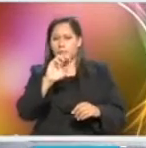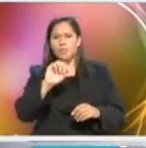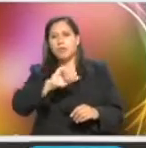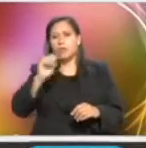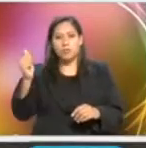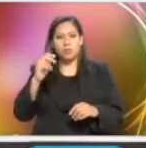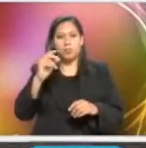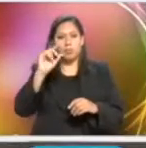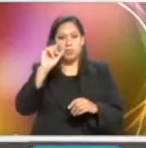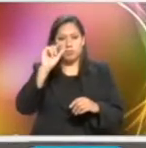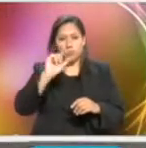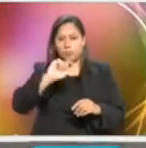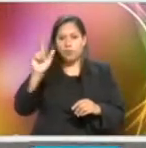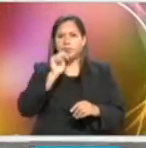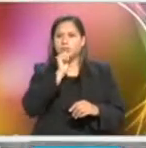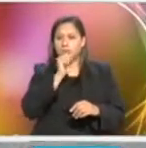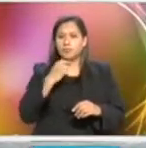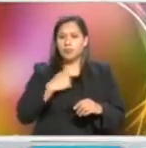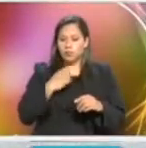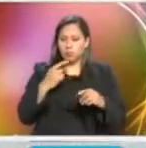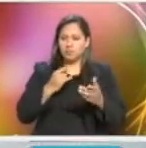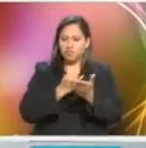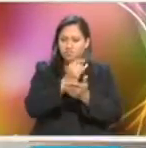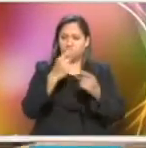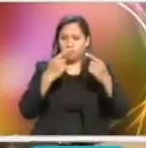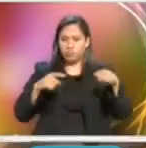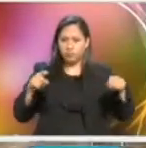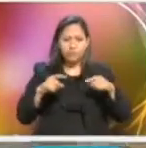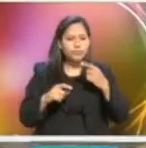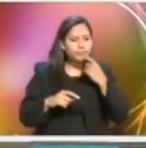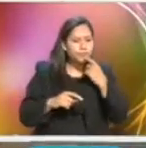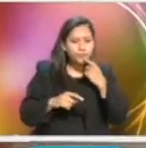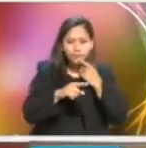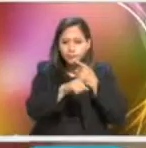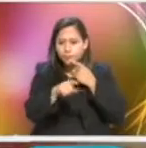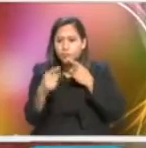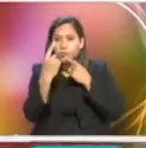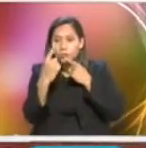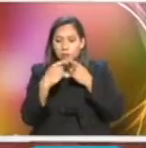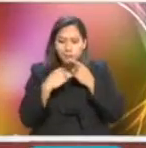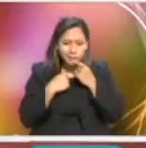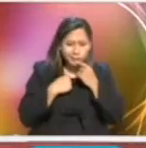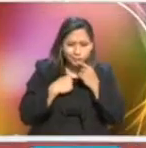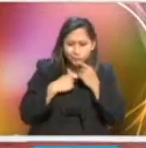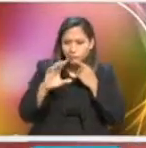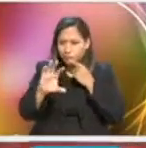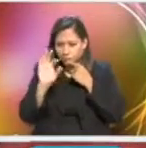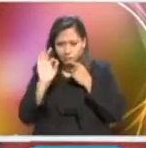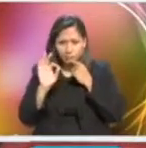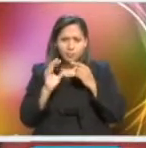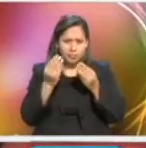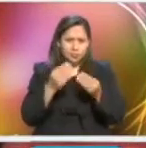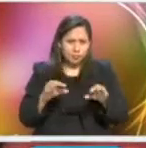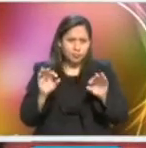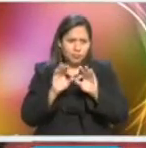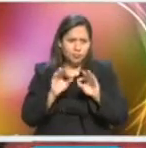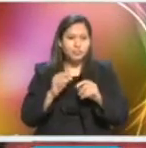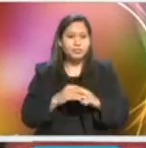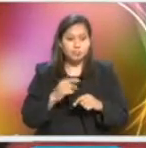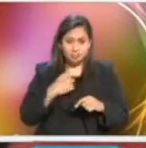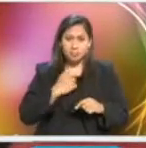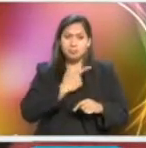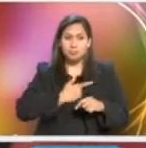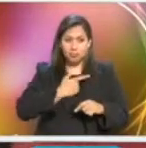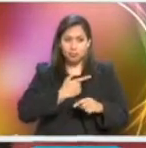Cuéntanos. Bueno, cuando decidí ser músico tenía yo que escoger un instrumento, ¿no? que fuera importante, y me